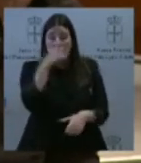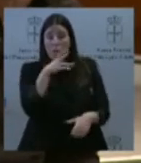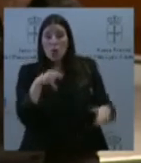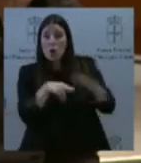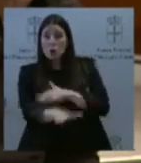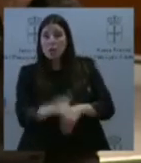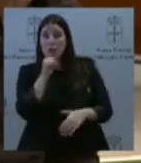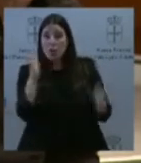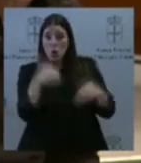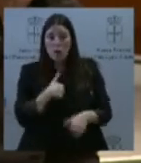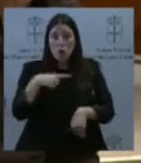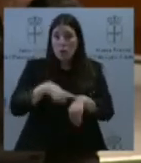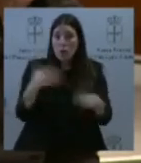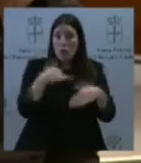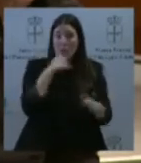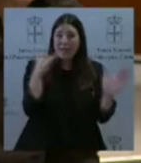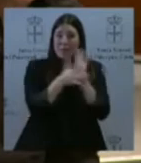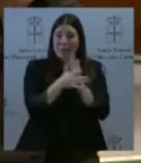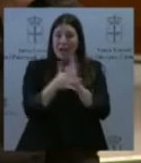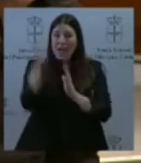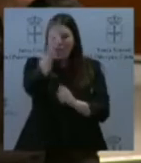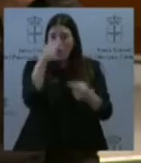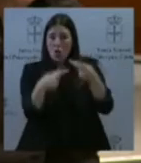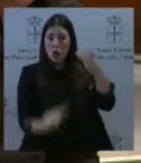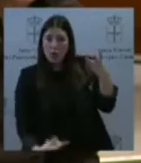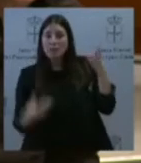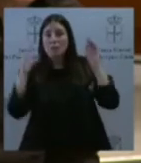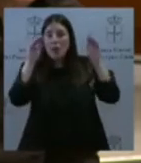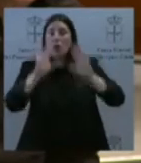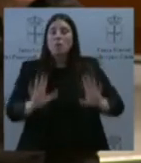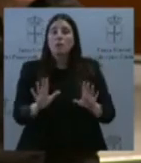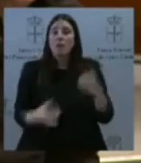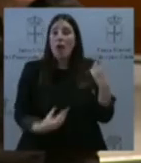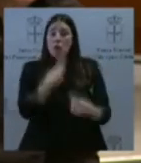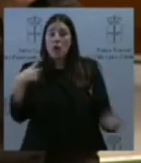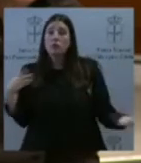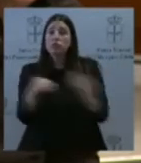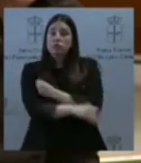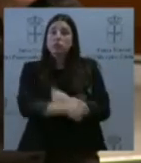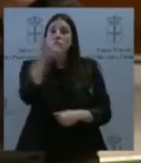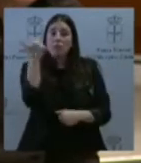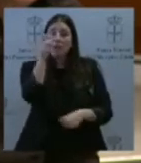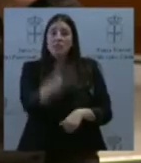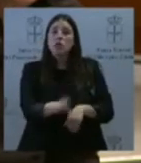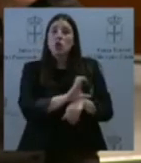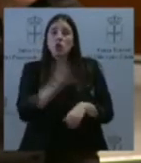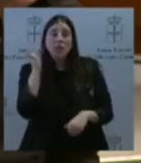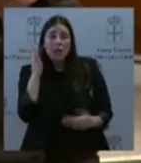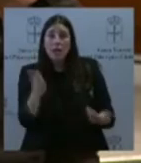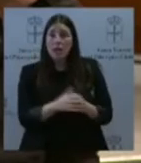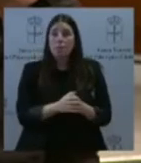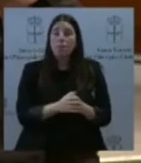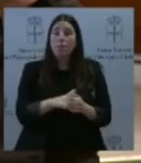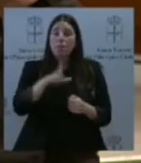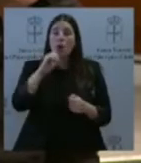estas teorías pedagógicas. ¿Alguna contradicción más, señora consejera? El Lorca, el Torner, el Cervantes y el Príncipe de